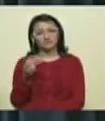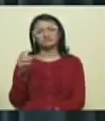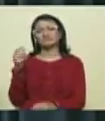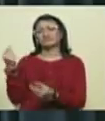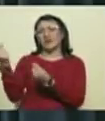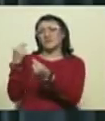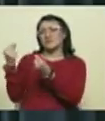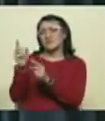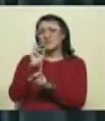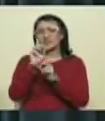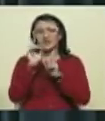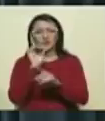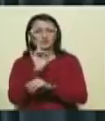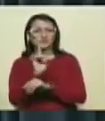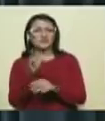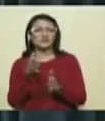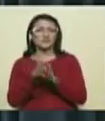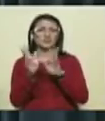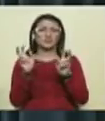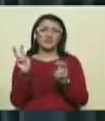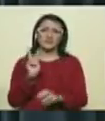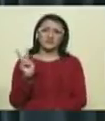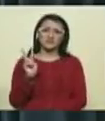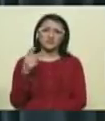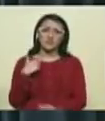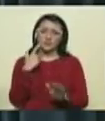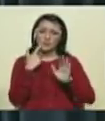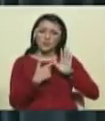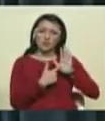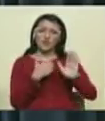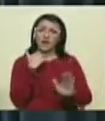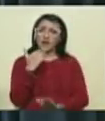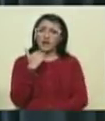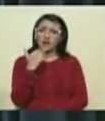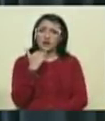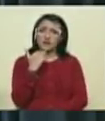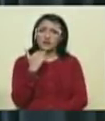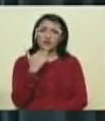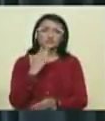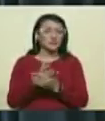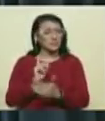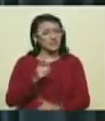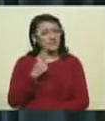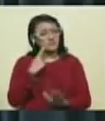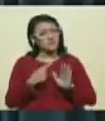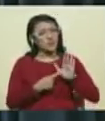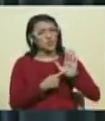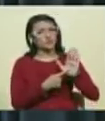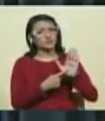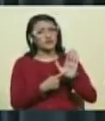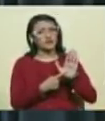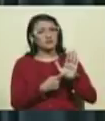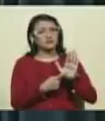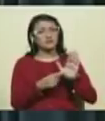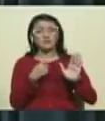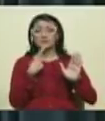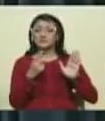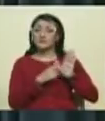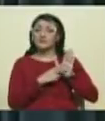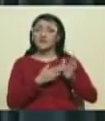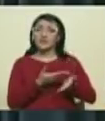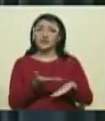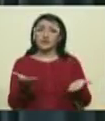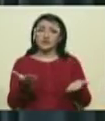quieren montar en los medios de comunicación, yo quisiera mostrarles algo, porque siempre tiene que ser así. Siempre tenemos que contraponer la verdad a